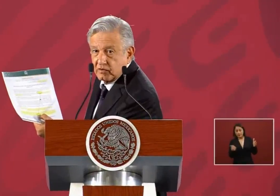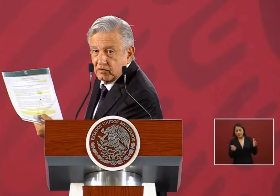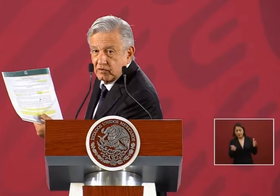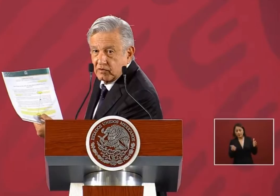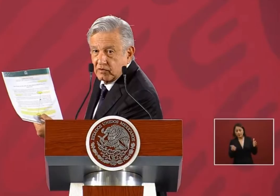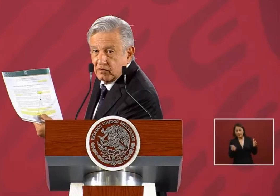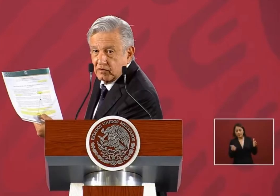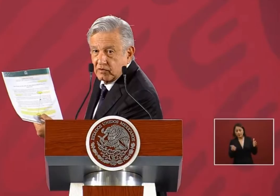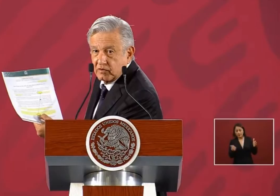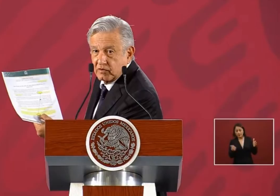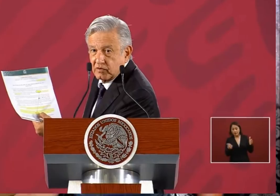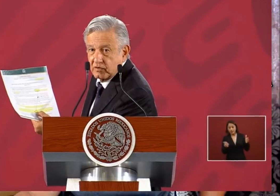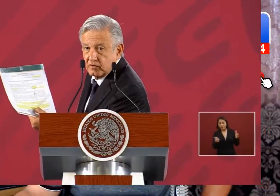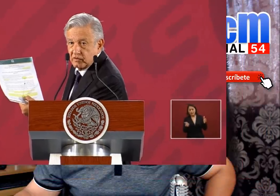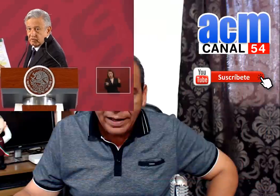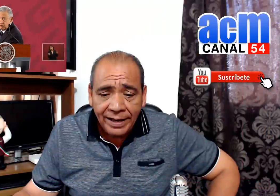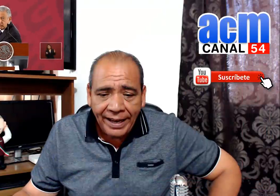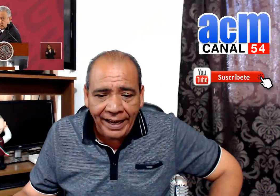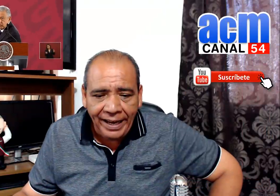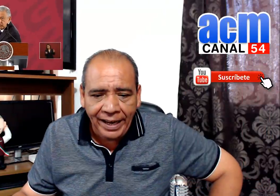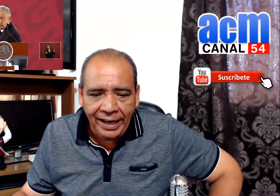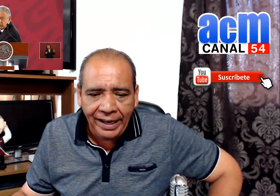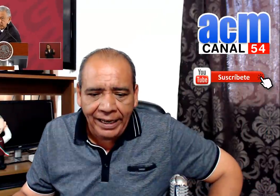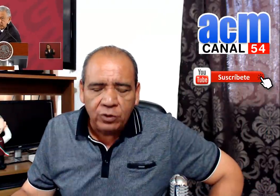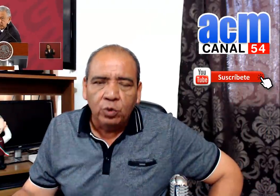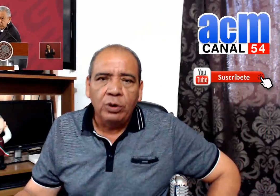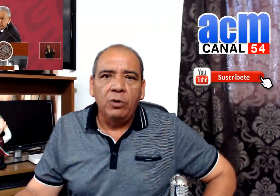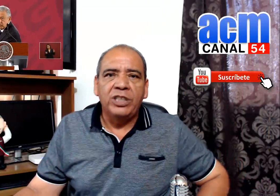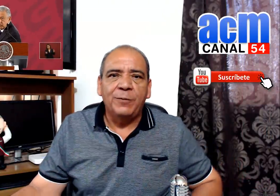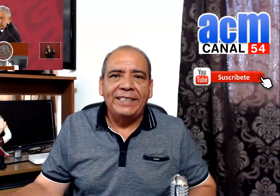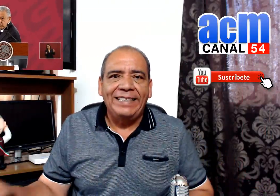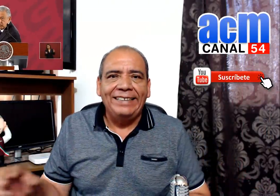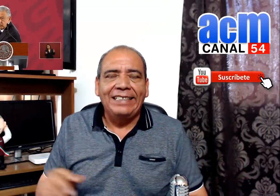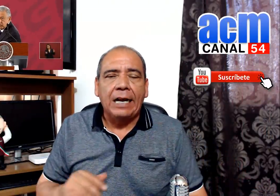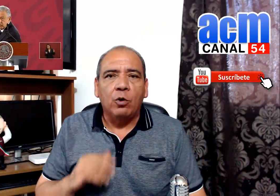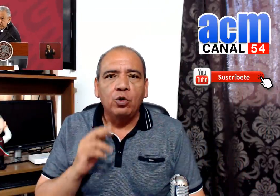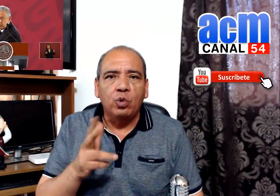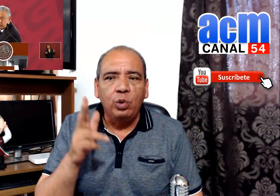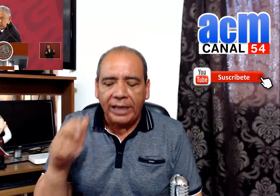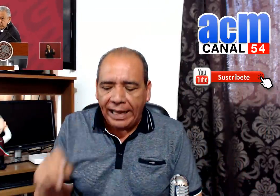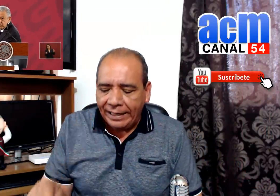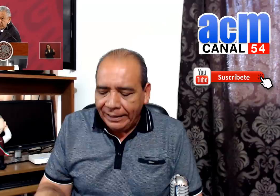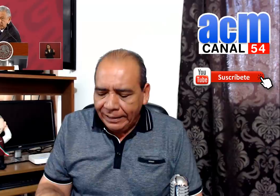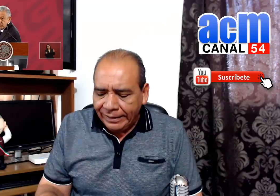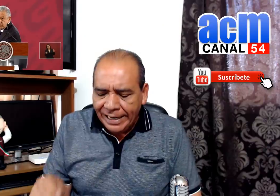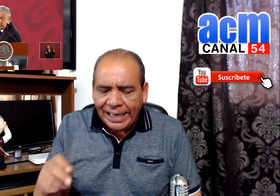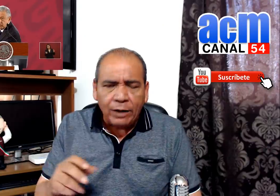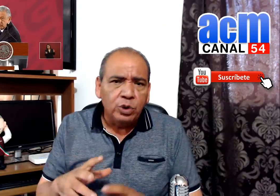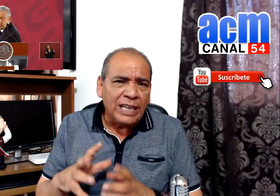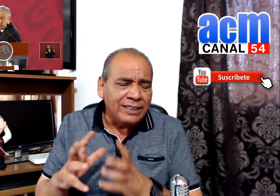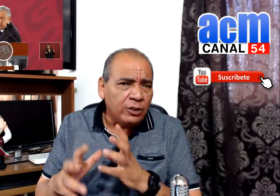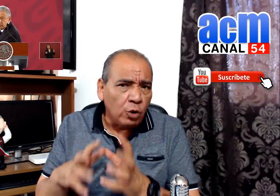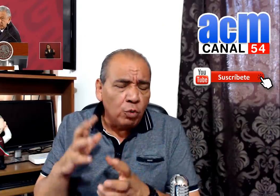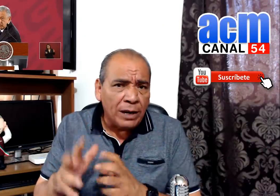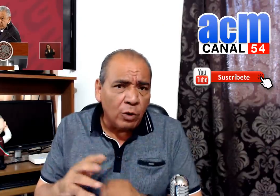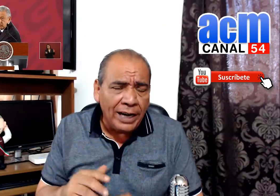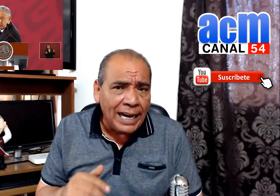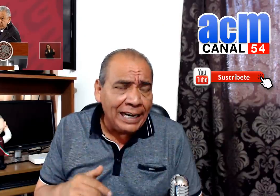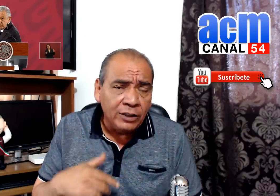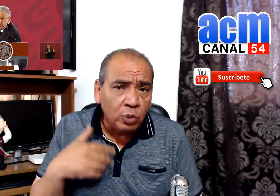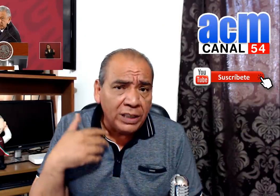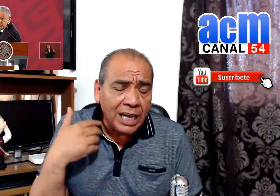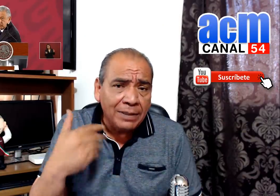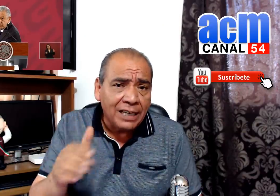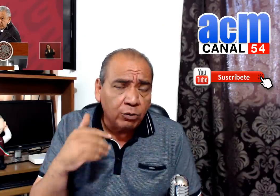que se están cayendo. Ahí está el documento, el asunto de los expresidentes, la consulta. Tiene que ajustarse todo un marco